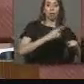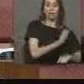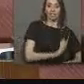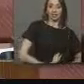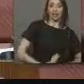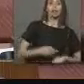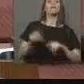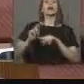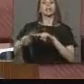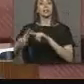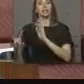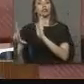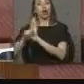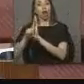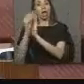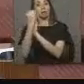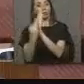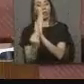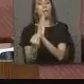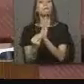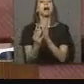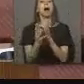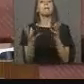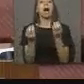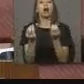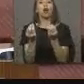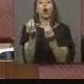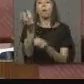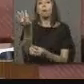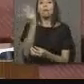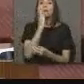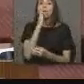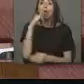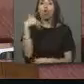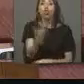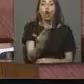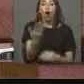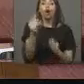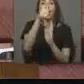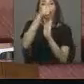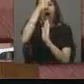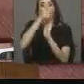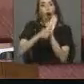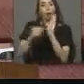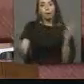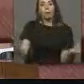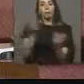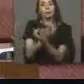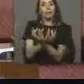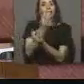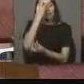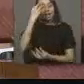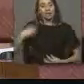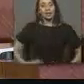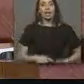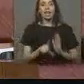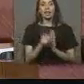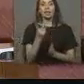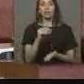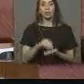el objeto de potenciar la actividad de obtención de órganos con fines de trasplante, como lo fue la Ley